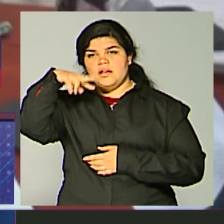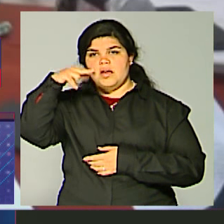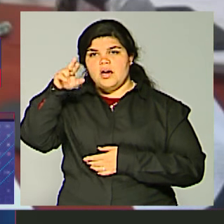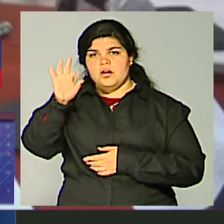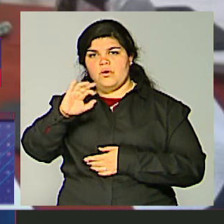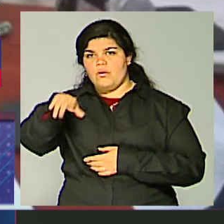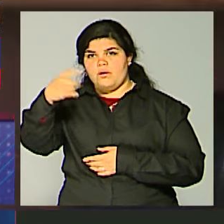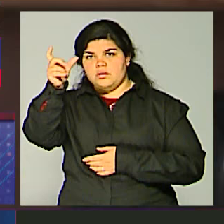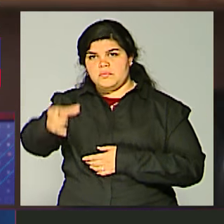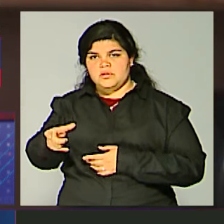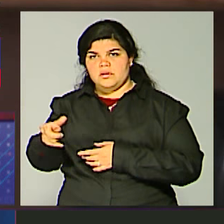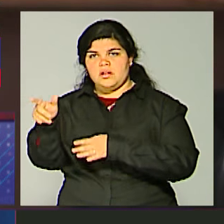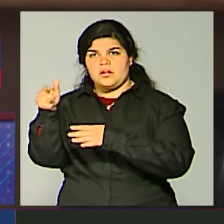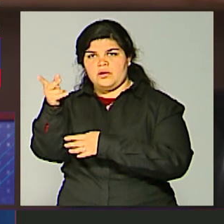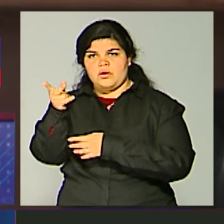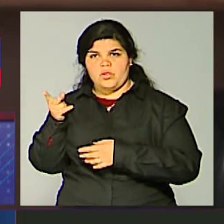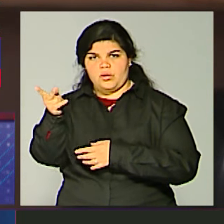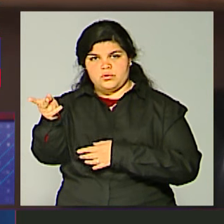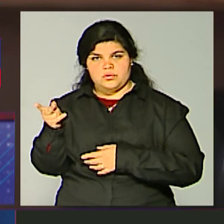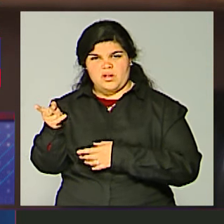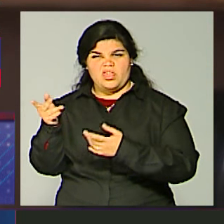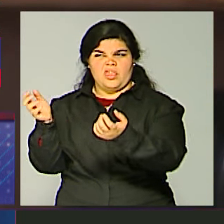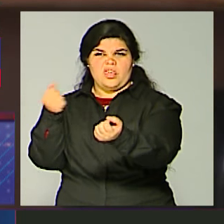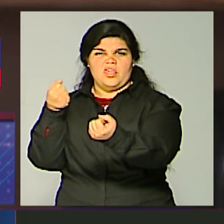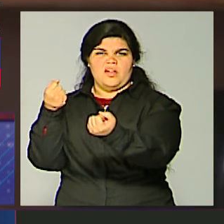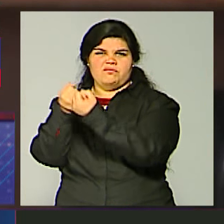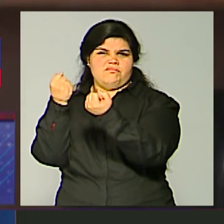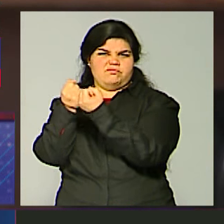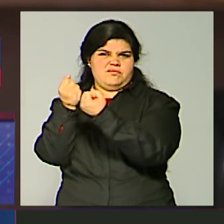Aparentemente habría sido por celos. La imputada afirmó que la riña